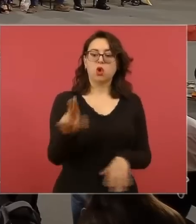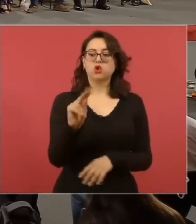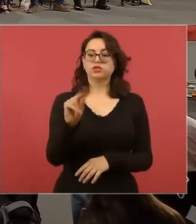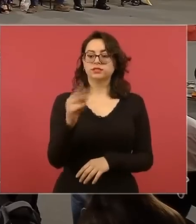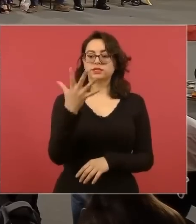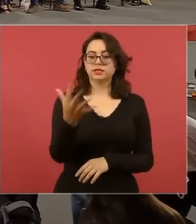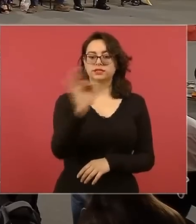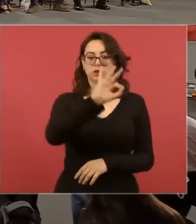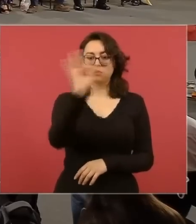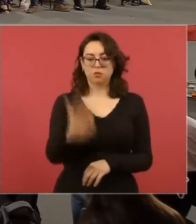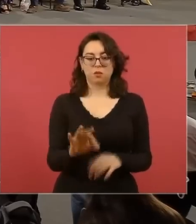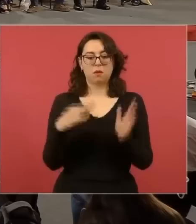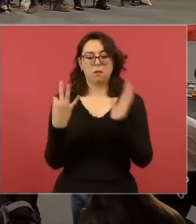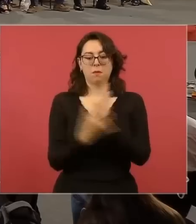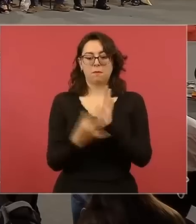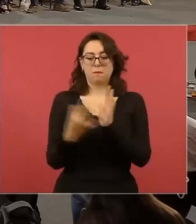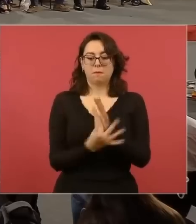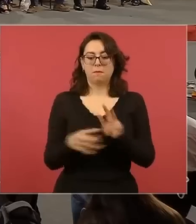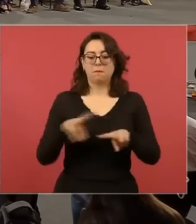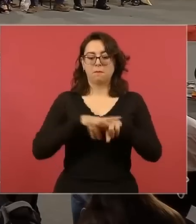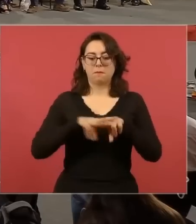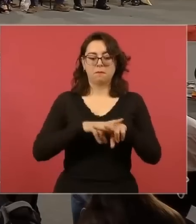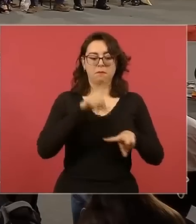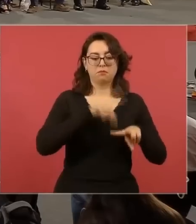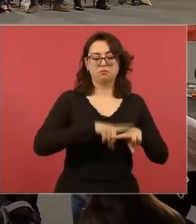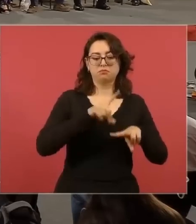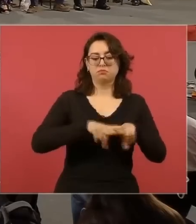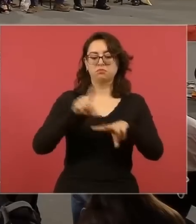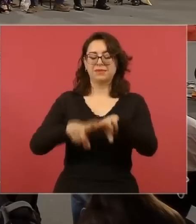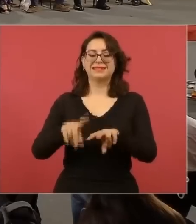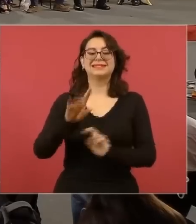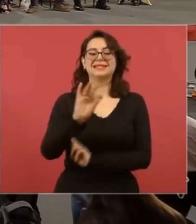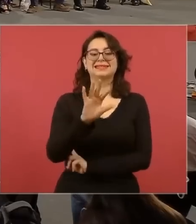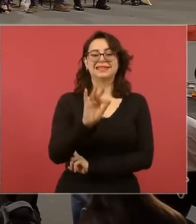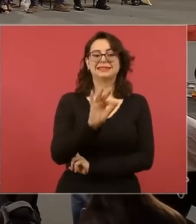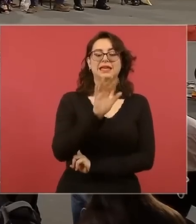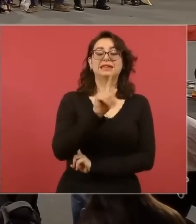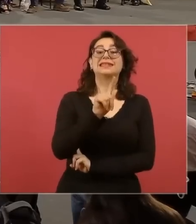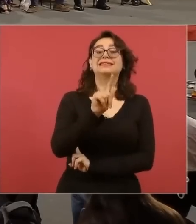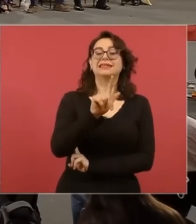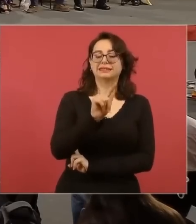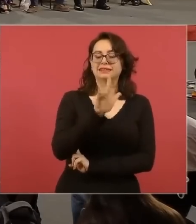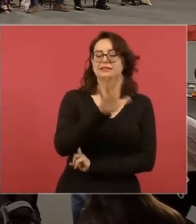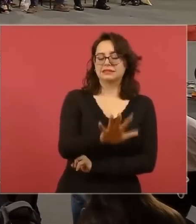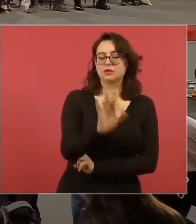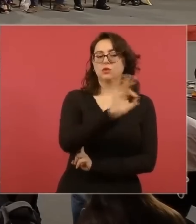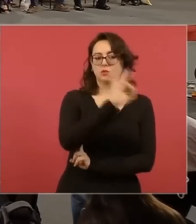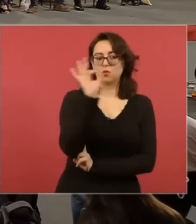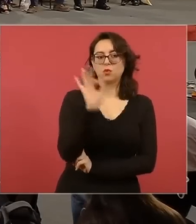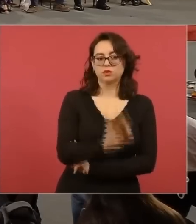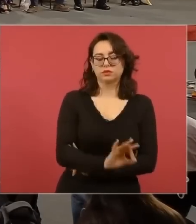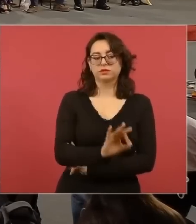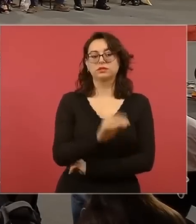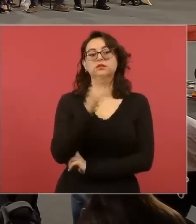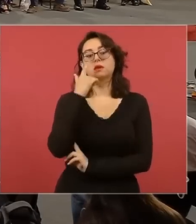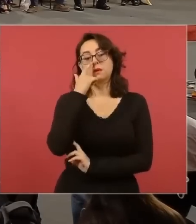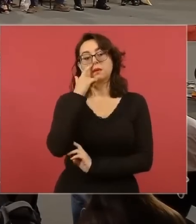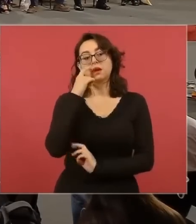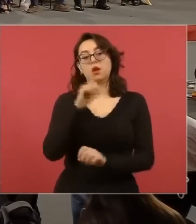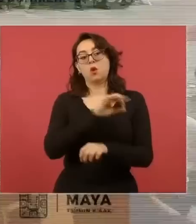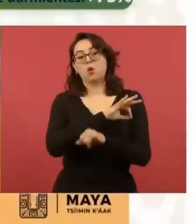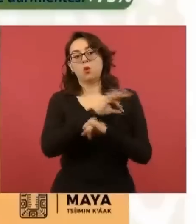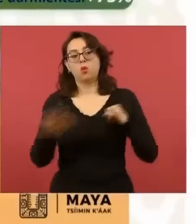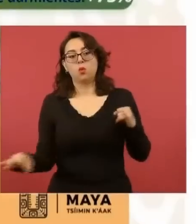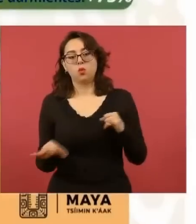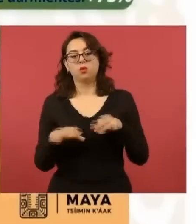colocación de durmientes al 75%, el montaje de vía a un 70% y la nivelación de vía, que es la parte final para cumplir con